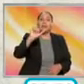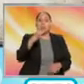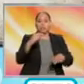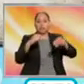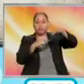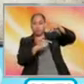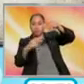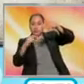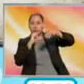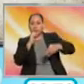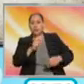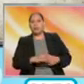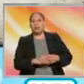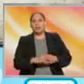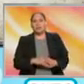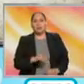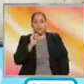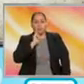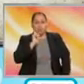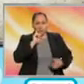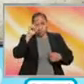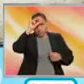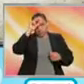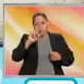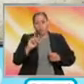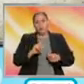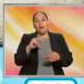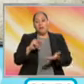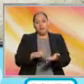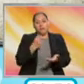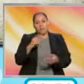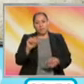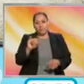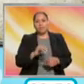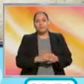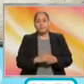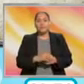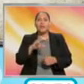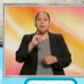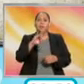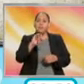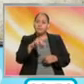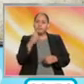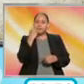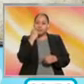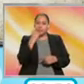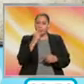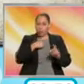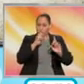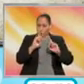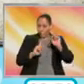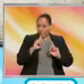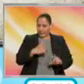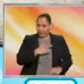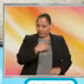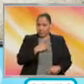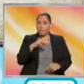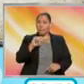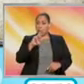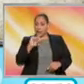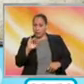ponía. Conformista no era, ¿eh? Ah, no, no, Lo no. deja clarísimo en su firma. de Definitivo. producciones. Miriam, una duda que me corroe, por ejemplo, en este caso de María